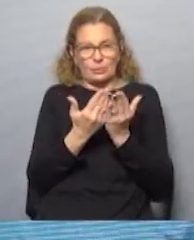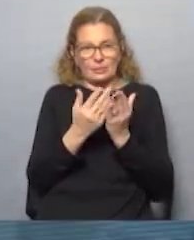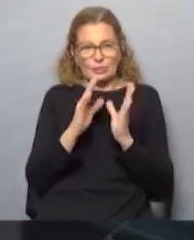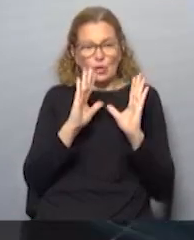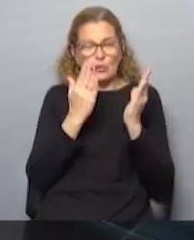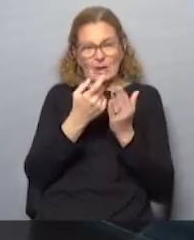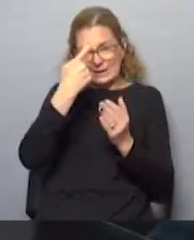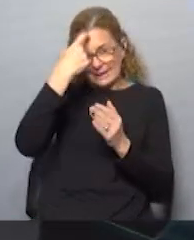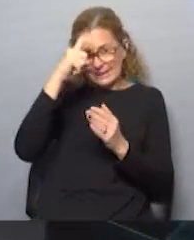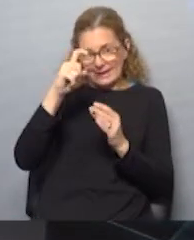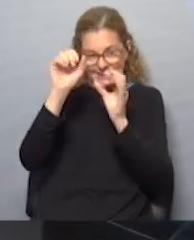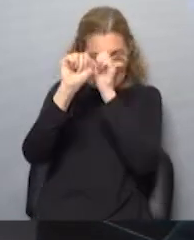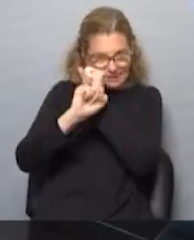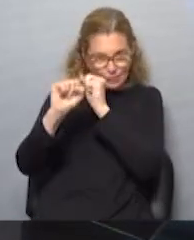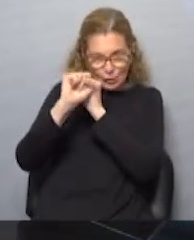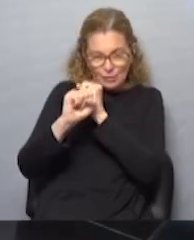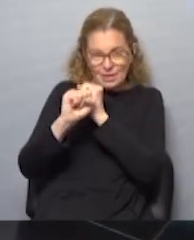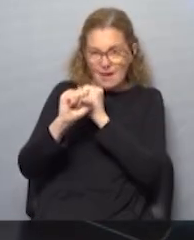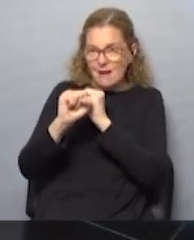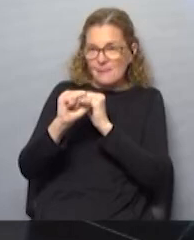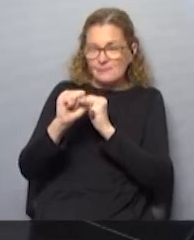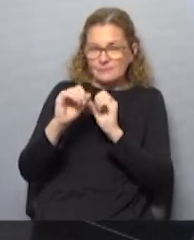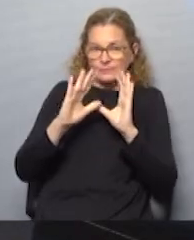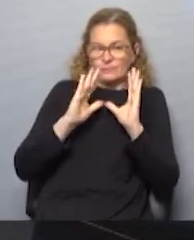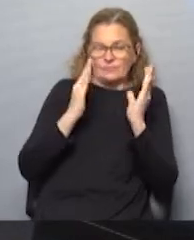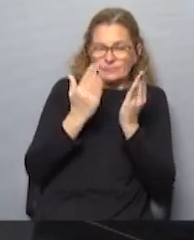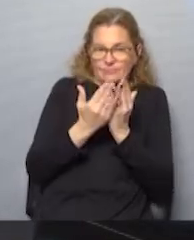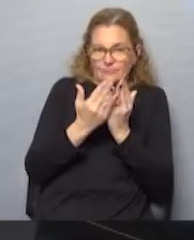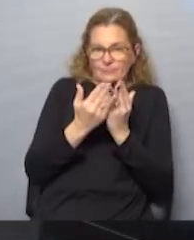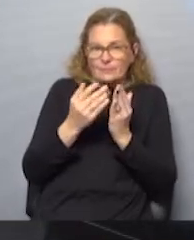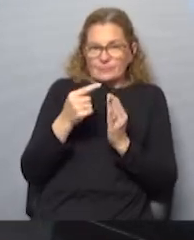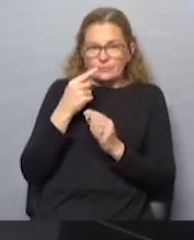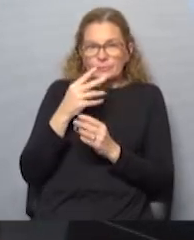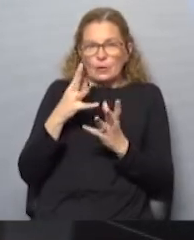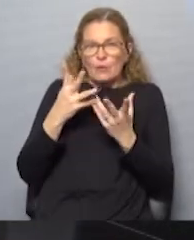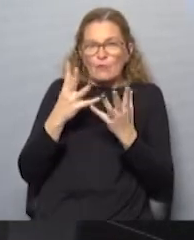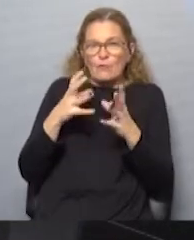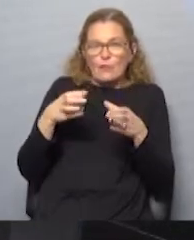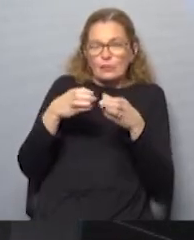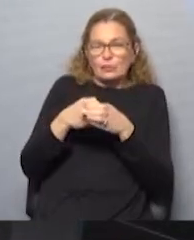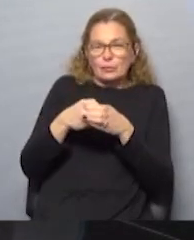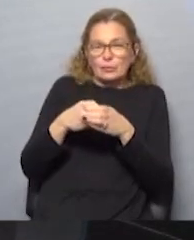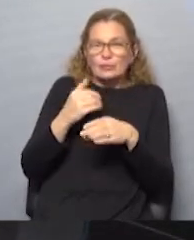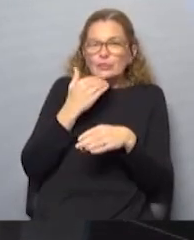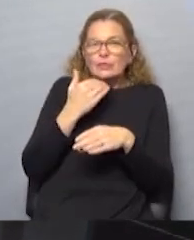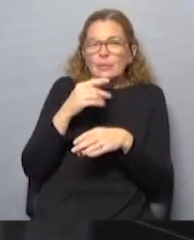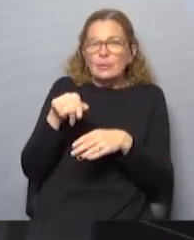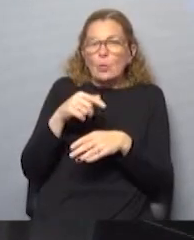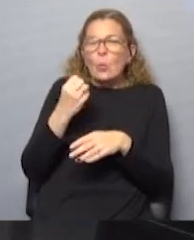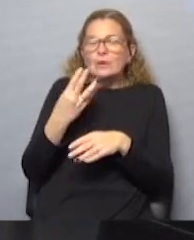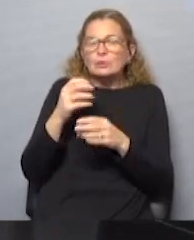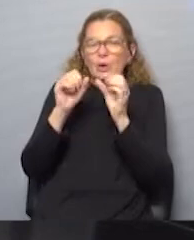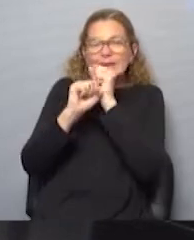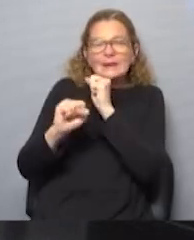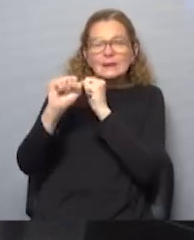la ciencia global de tecnología global y si vos mirás y comentábamos nosotros formamos no sabemos exactamente cuántos ingenieros